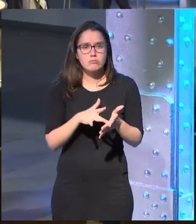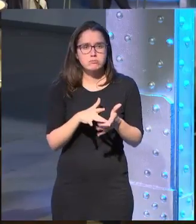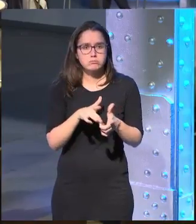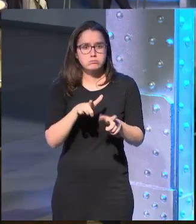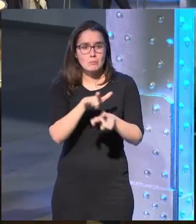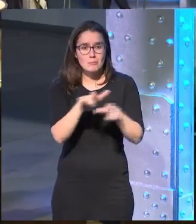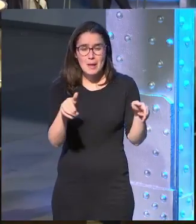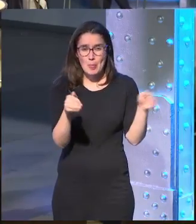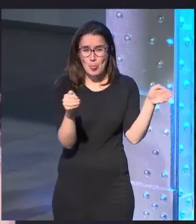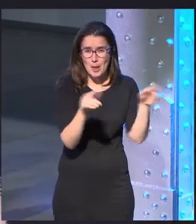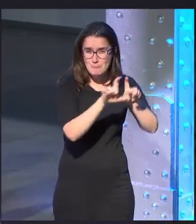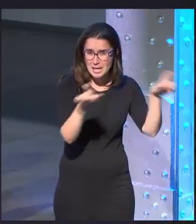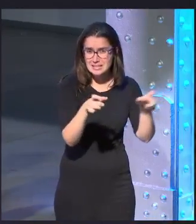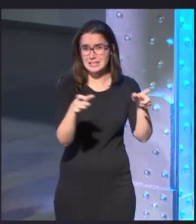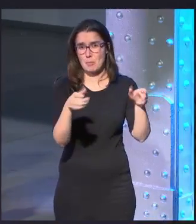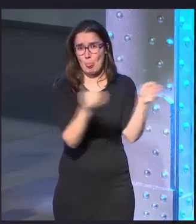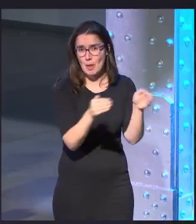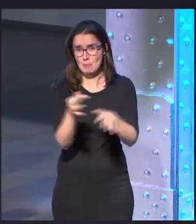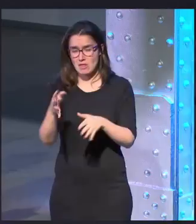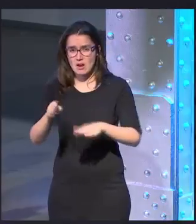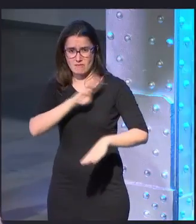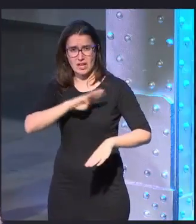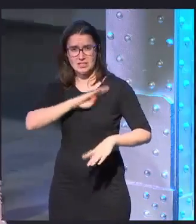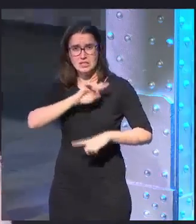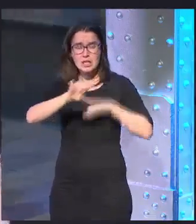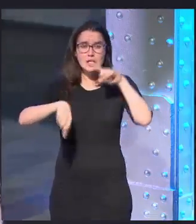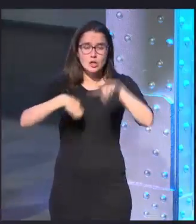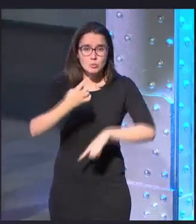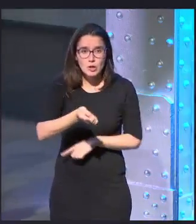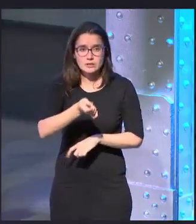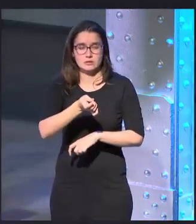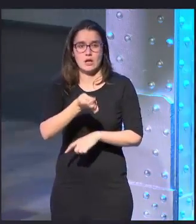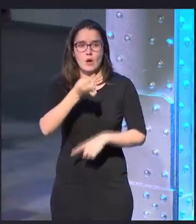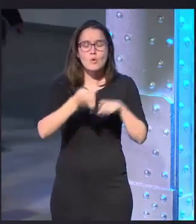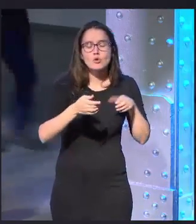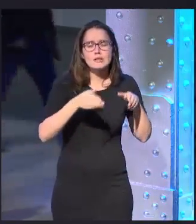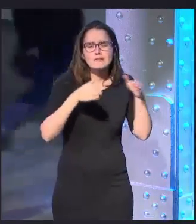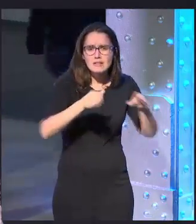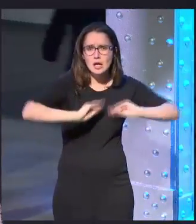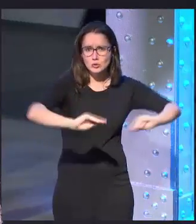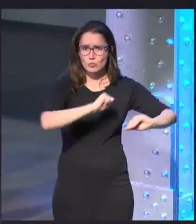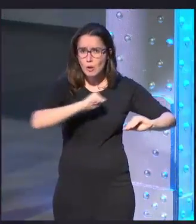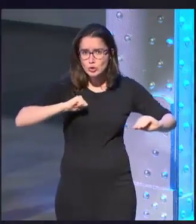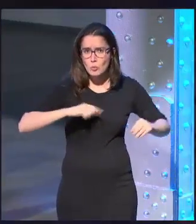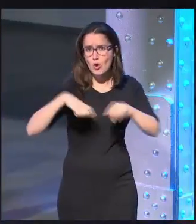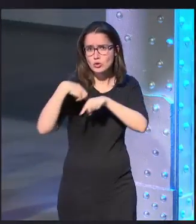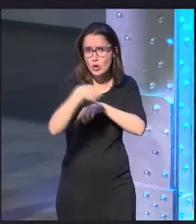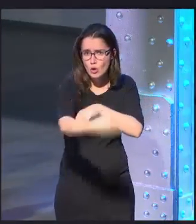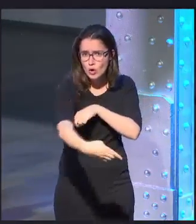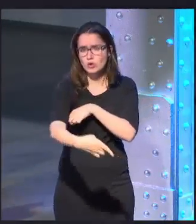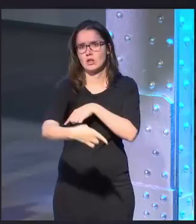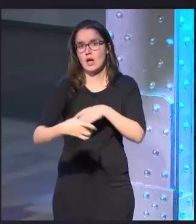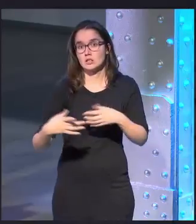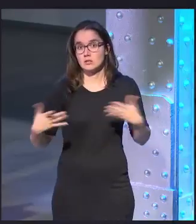cantidad de pequeña y mediana empresa y luego tenemos al que levanta todos los días el cierre de su negocio y que además no